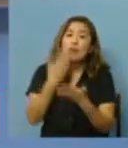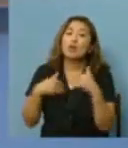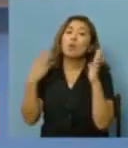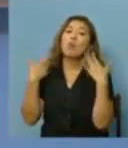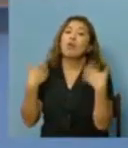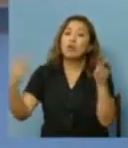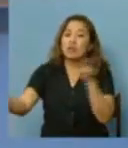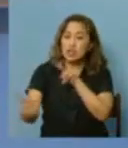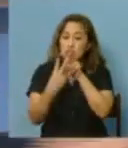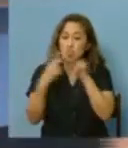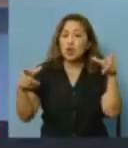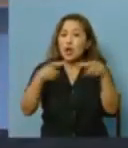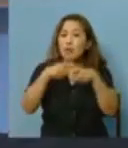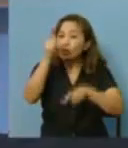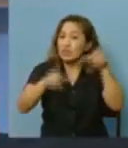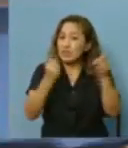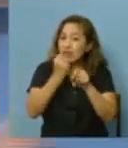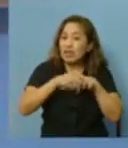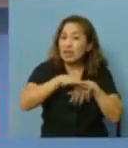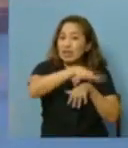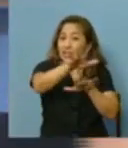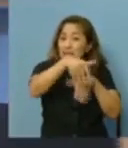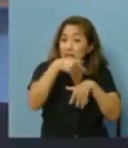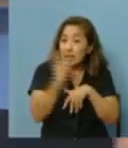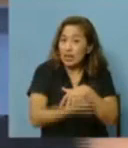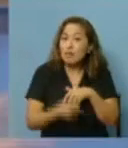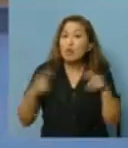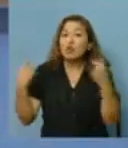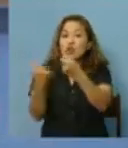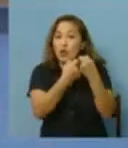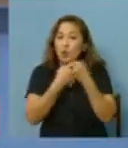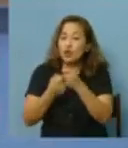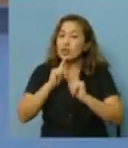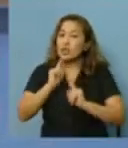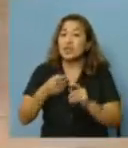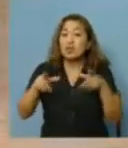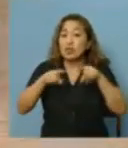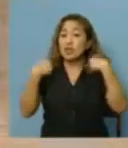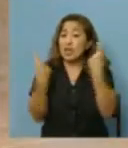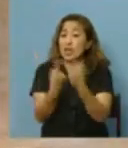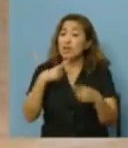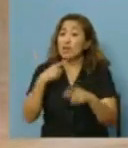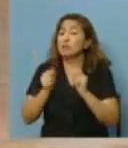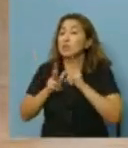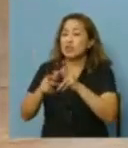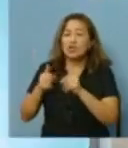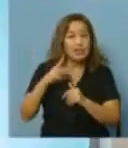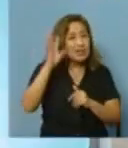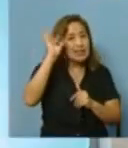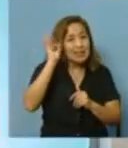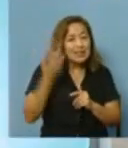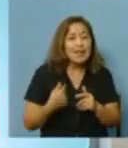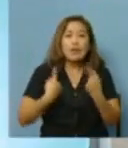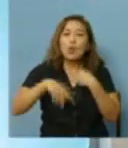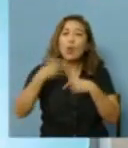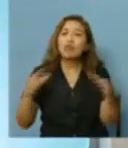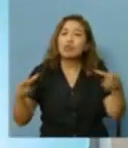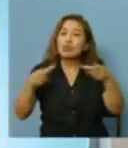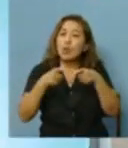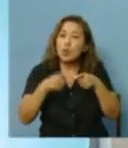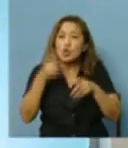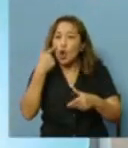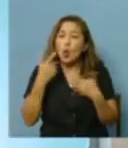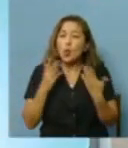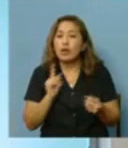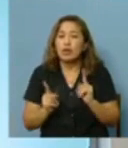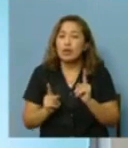un encuentro con los productores donde hablemos y decidamos y a partir de ahí la cámara hará lo que el productor quiere hay fechas para esta reunión con los productores si están